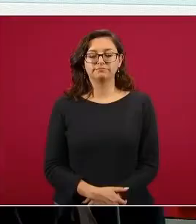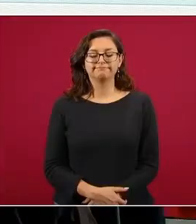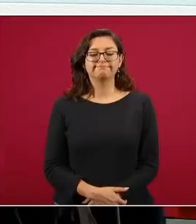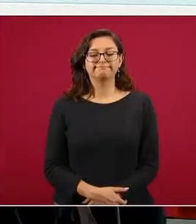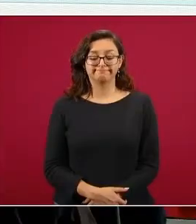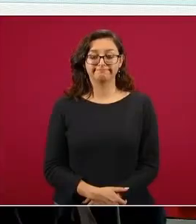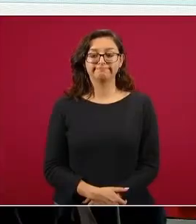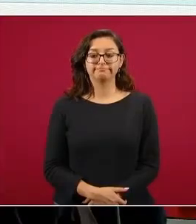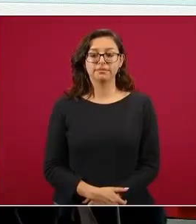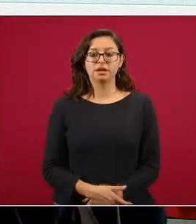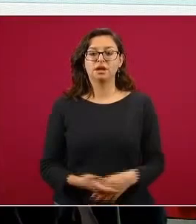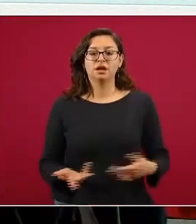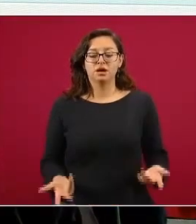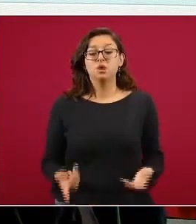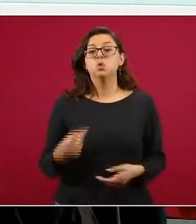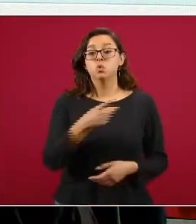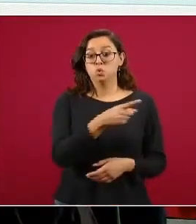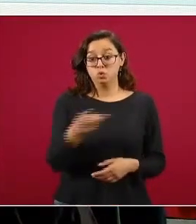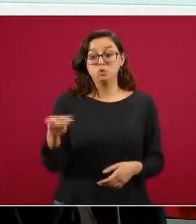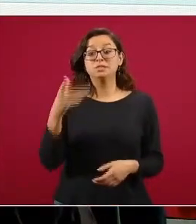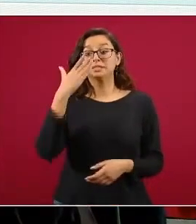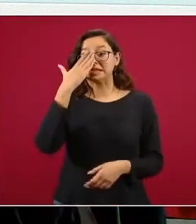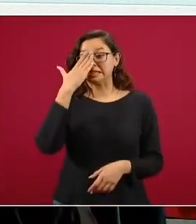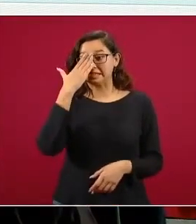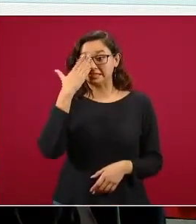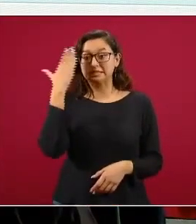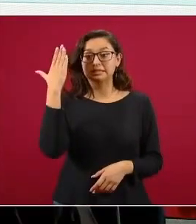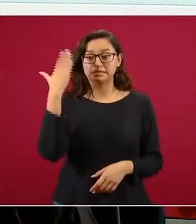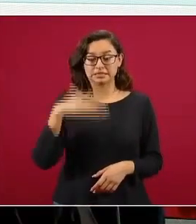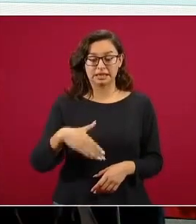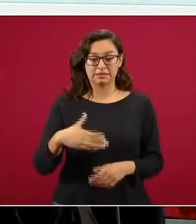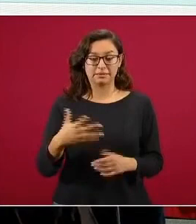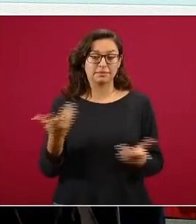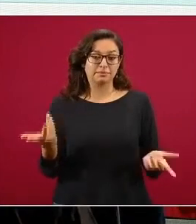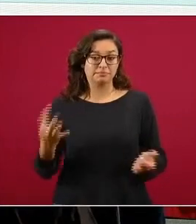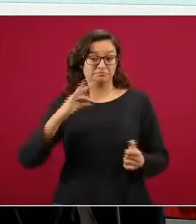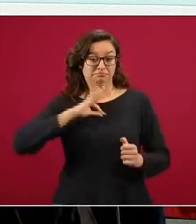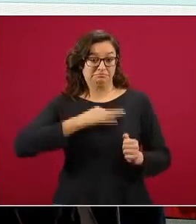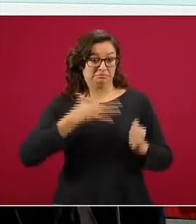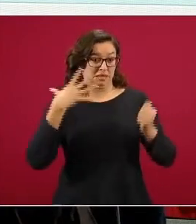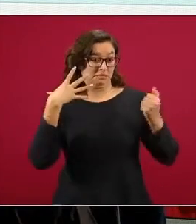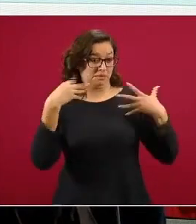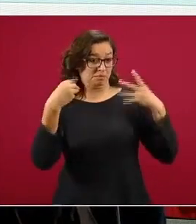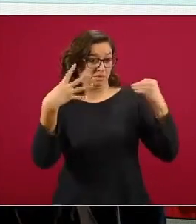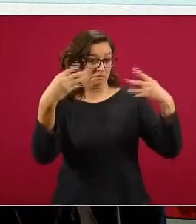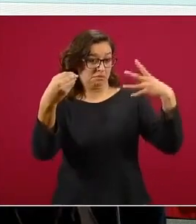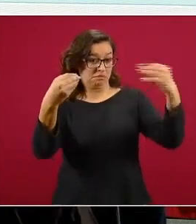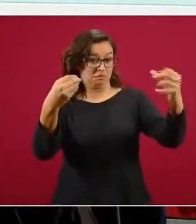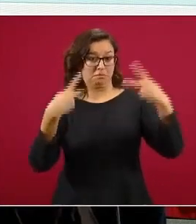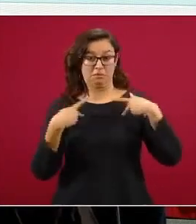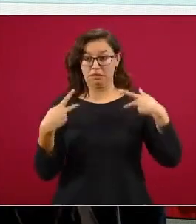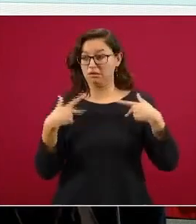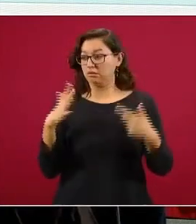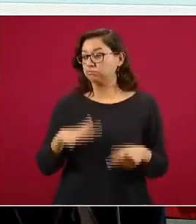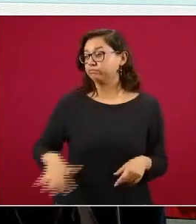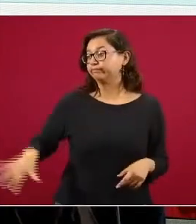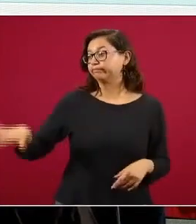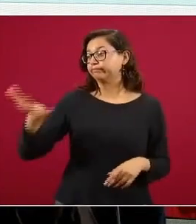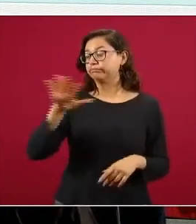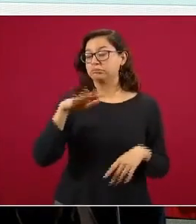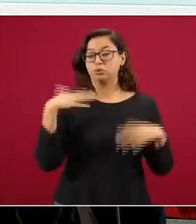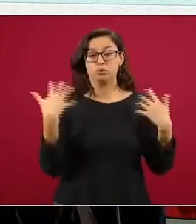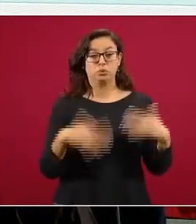Bien, como es sabido por todos y todas, la contingencia ha traído un problema económico para toda la población, pero